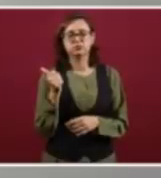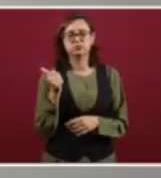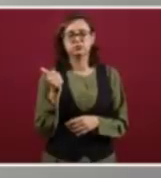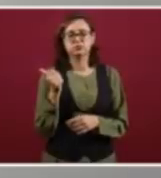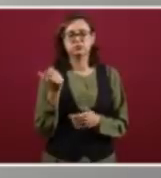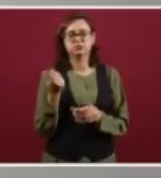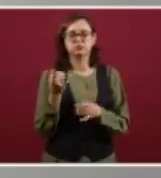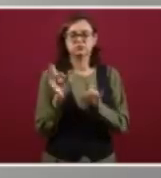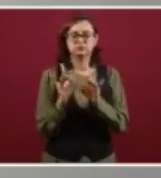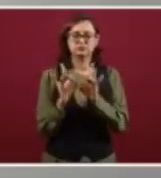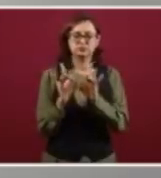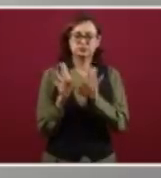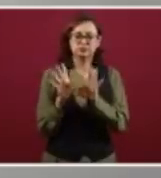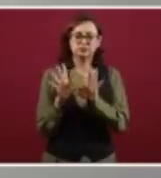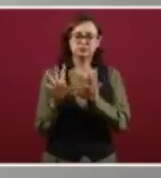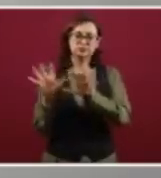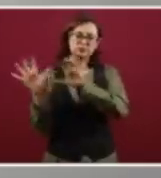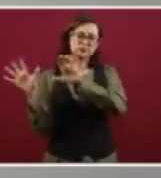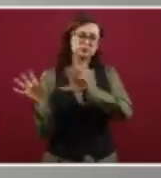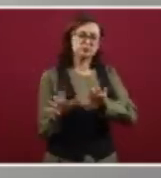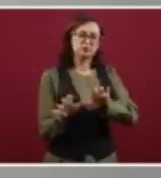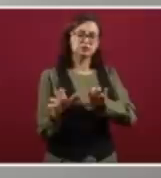pues los daños que causó Narda,